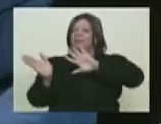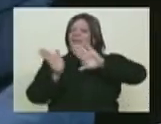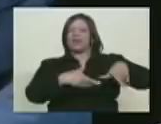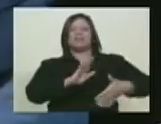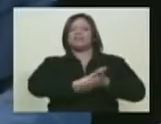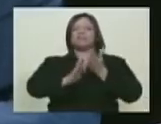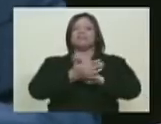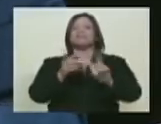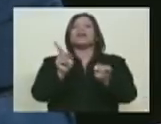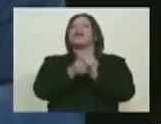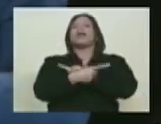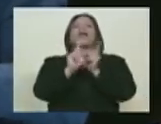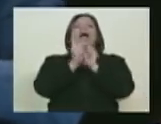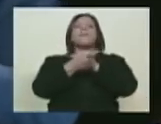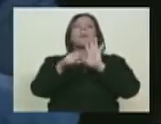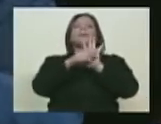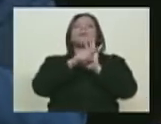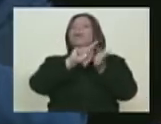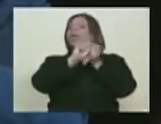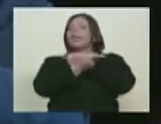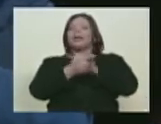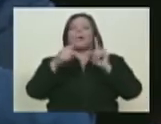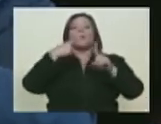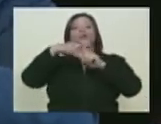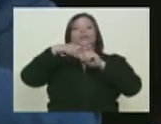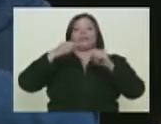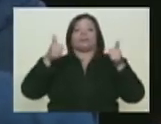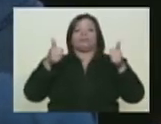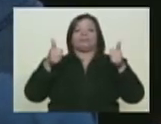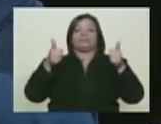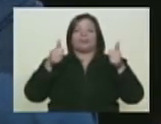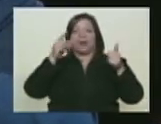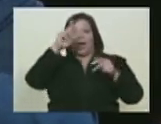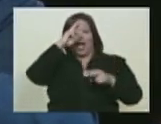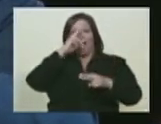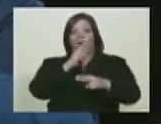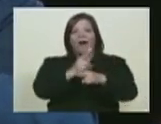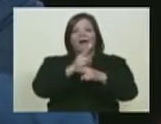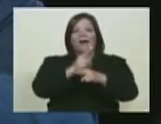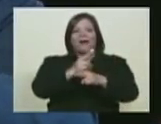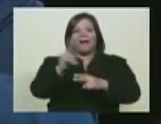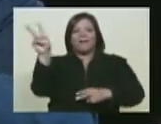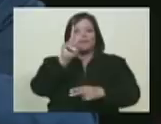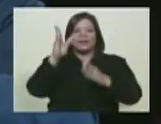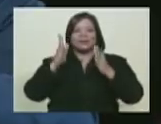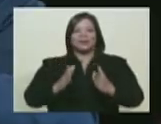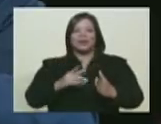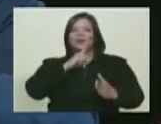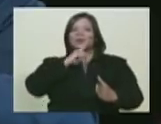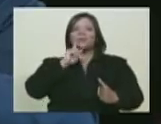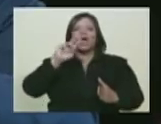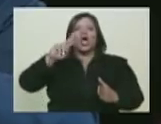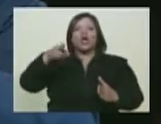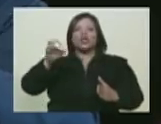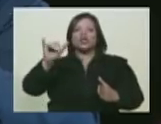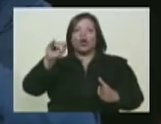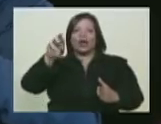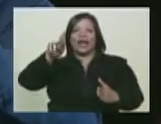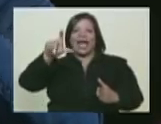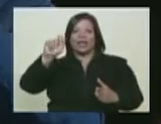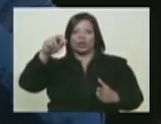positivas. Estuvimos hoy en un homenaje a un gran venezolano. Ojalá lo conozcas, Yorlando Conde. Está